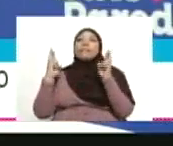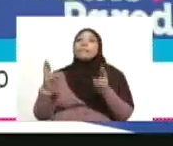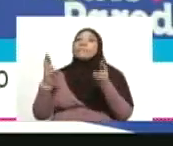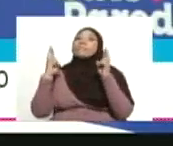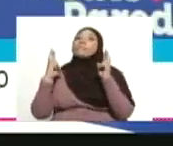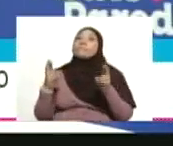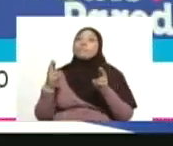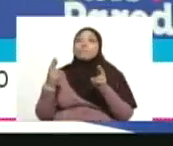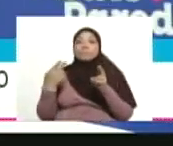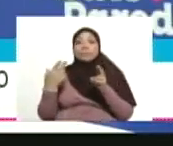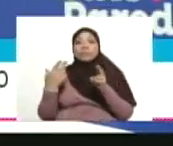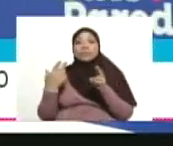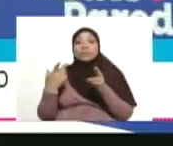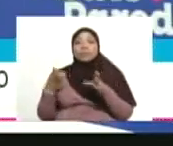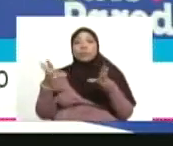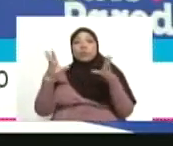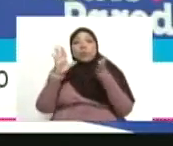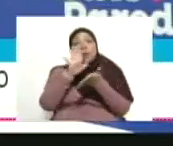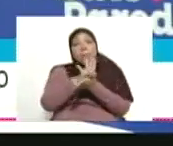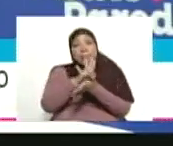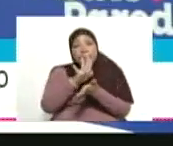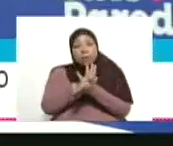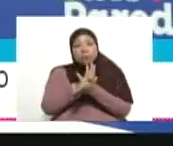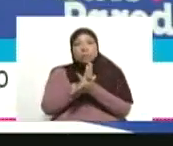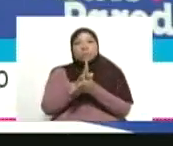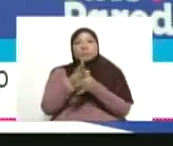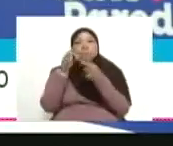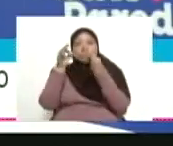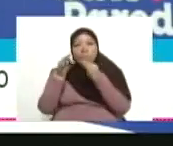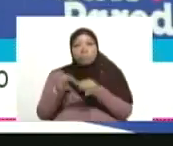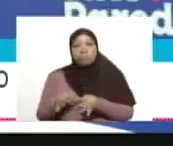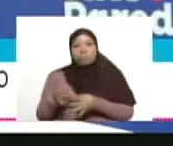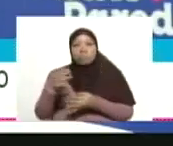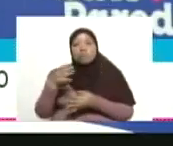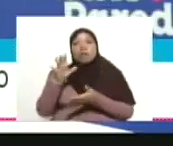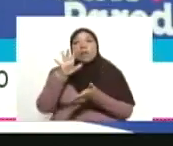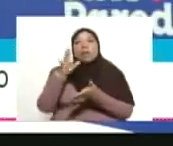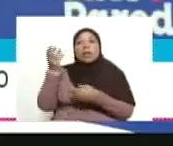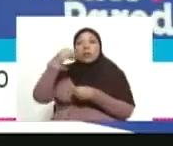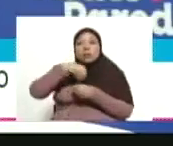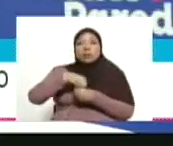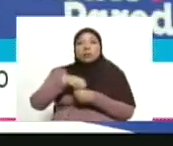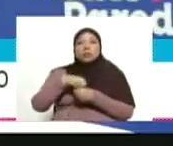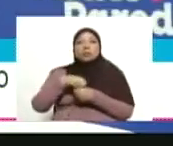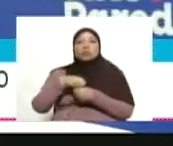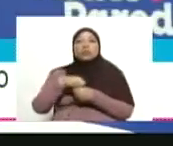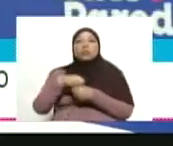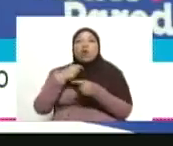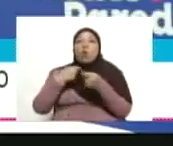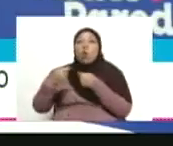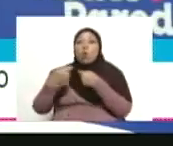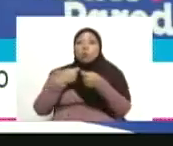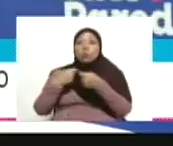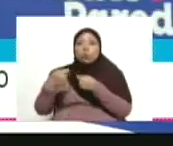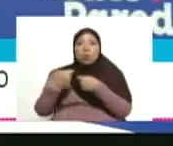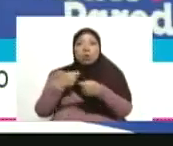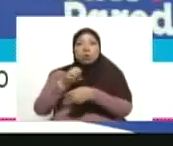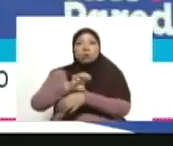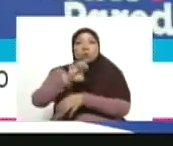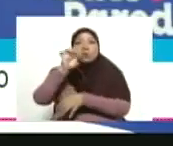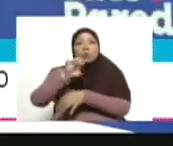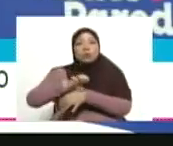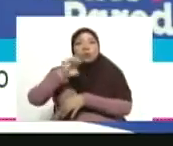temprano que tarde retomen los caminos de la seguridad, de la estabilidad interna, del control del país y de la